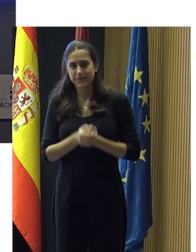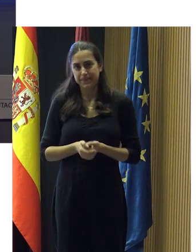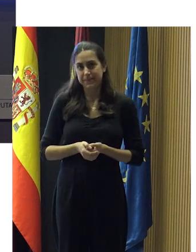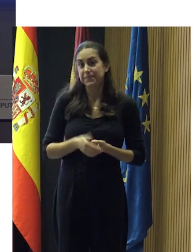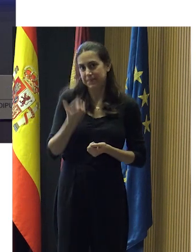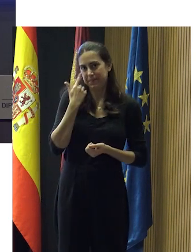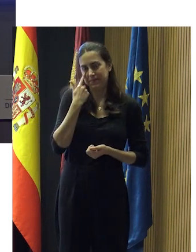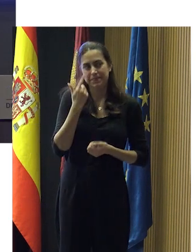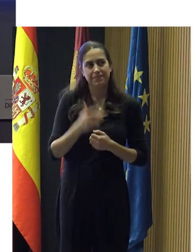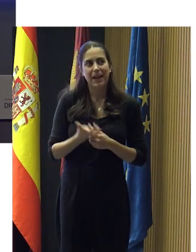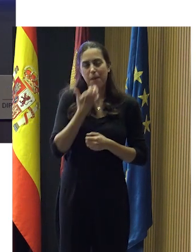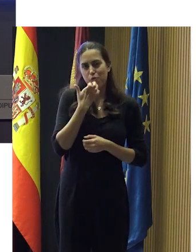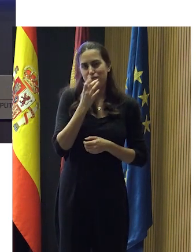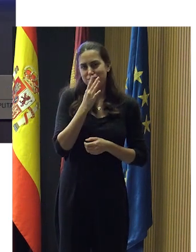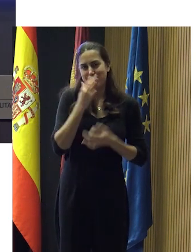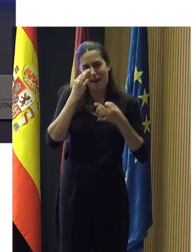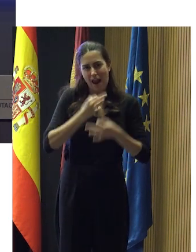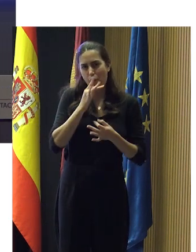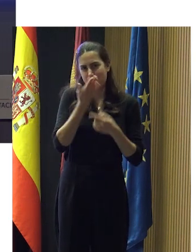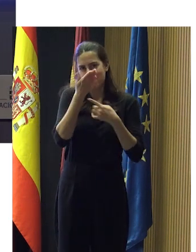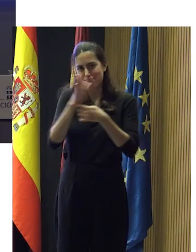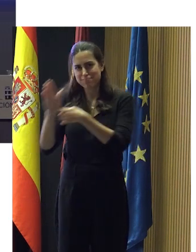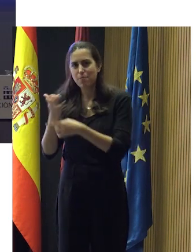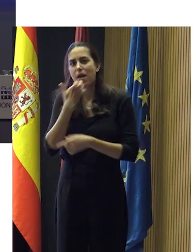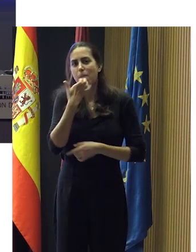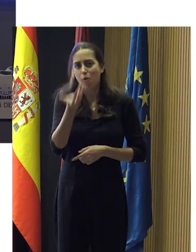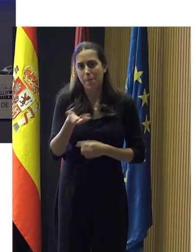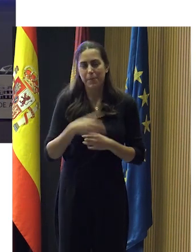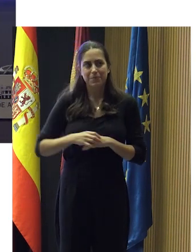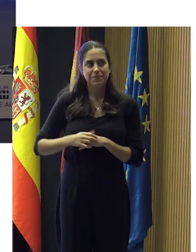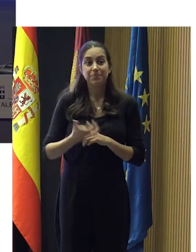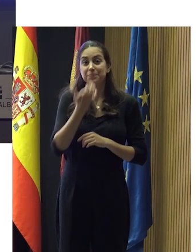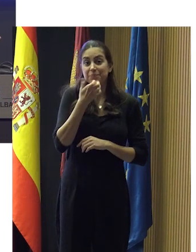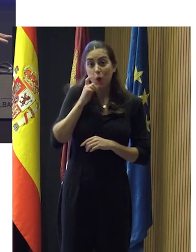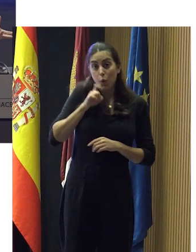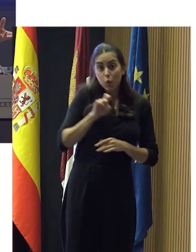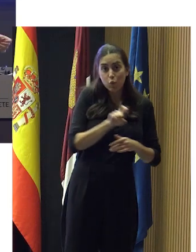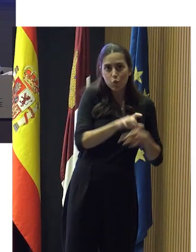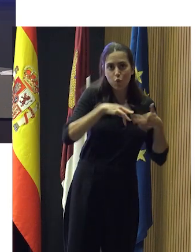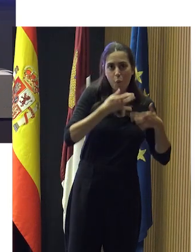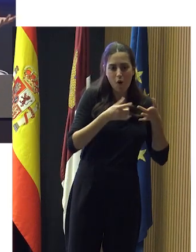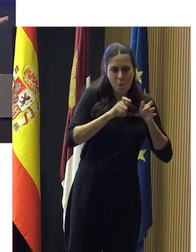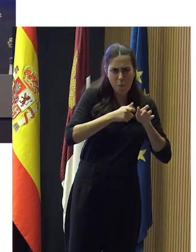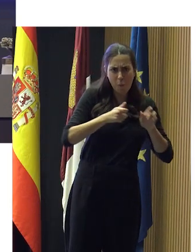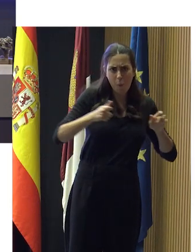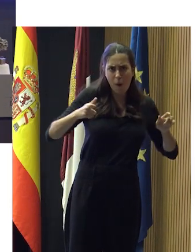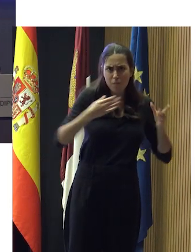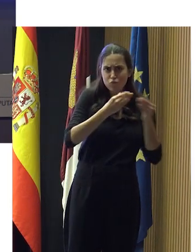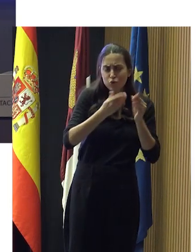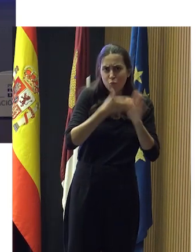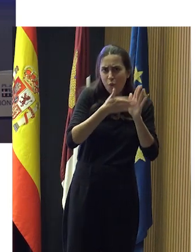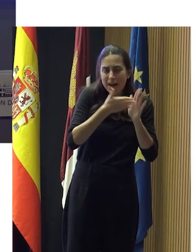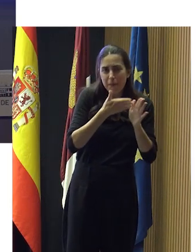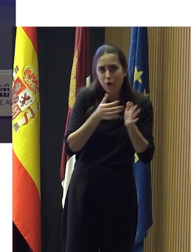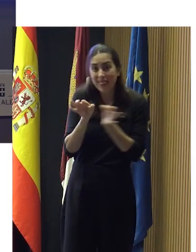Vamos a ver esto con algunos ejemplos reales. Por ejemplo, si un tumor crece mucho y crece muy rápido, las